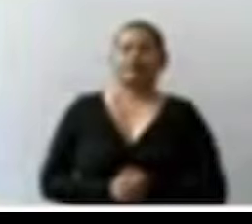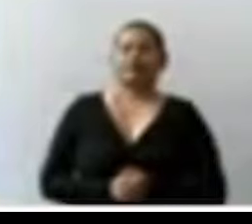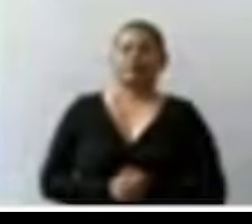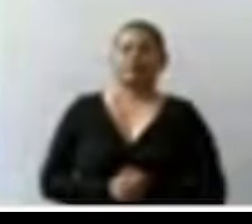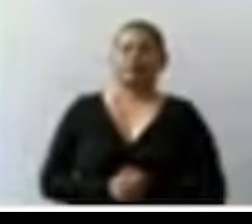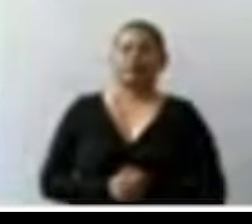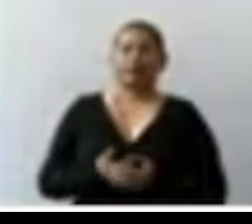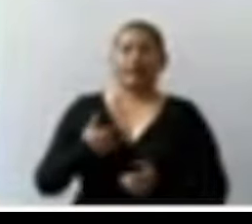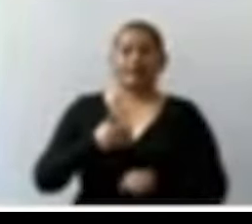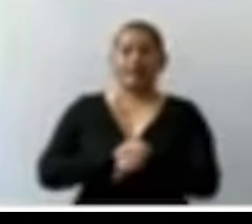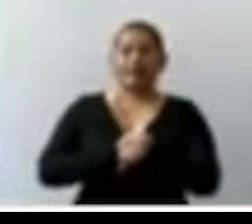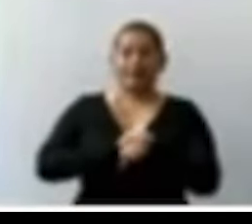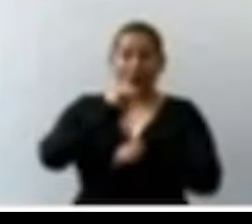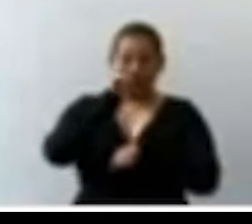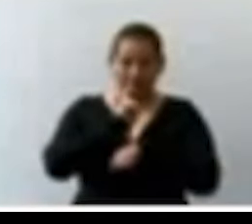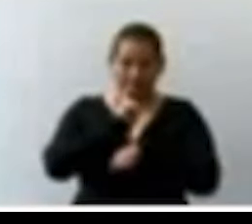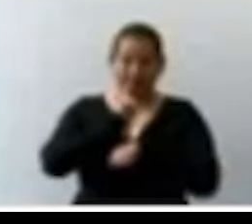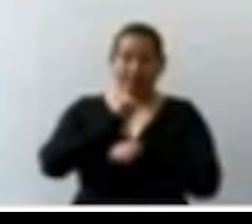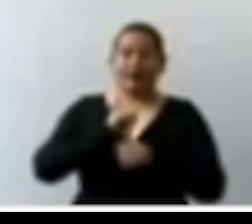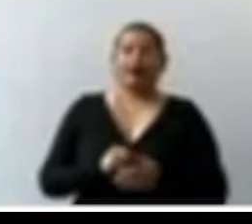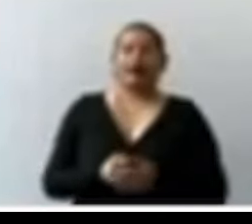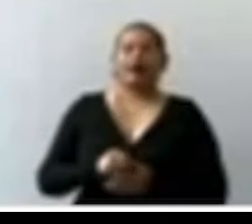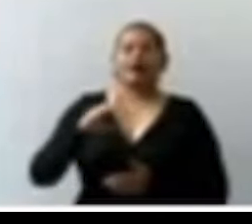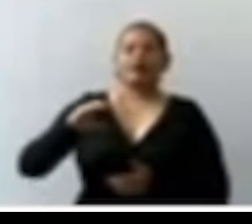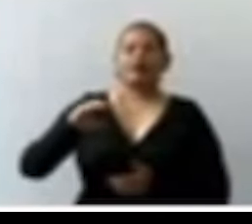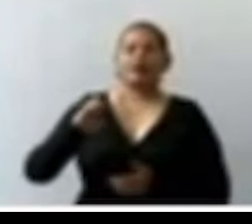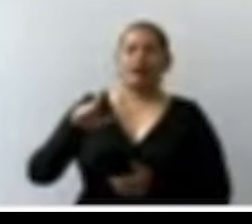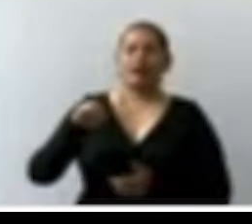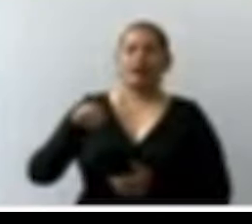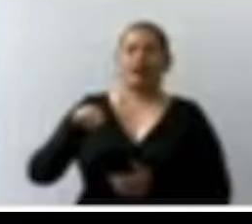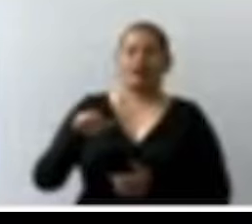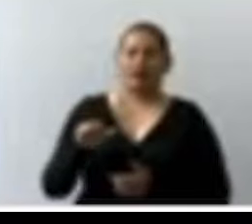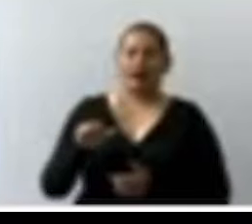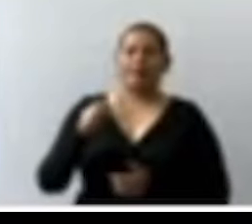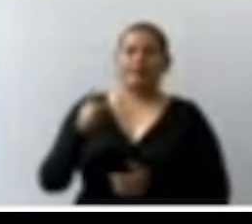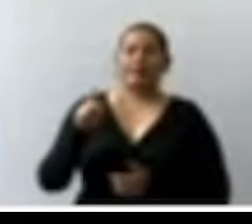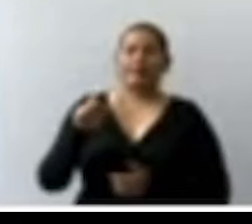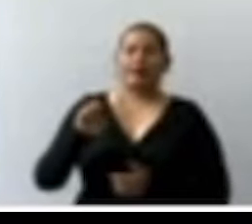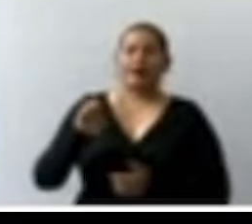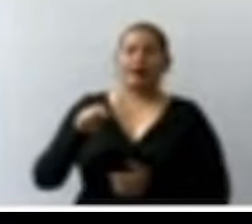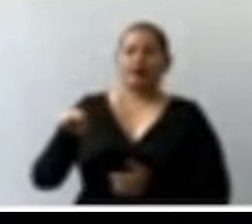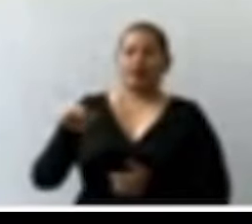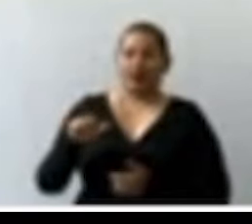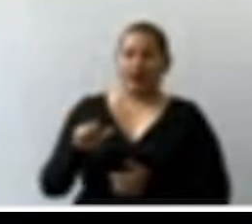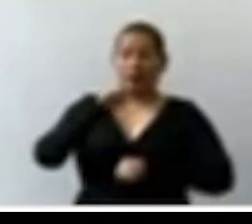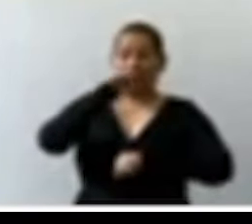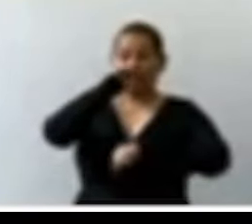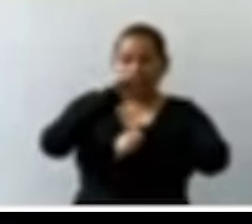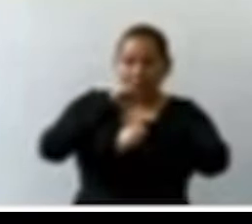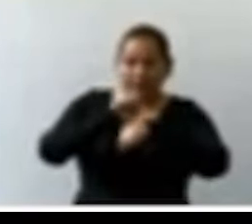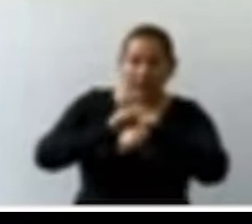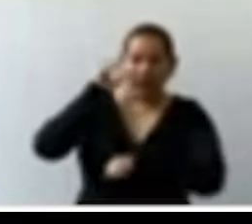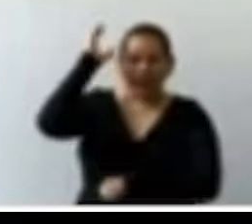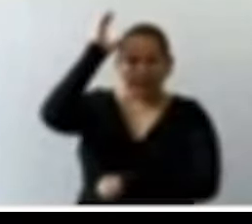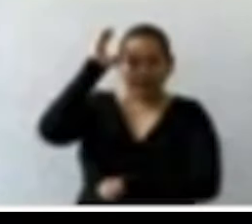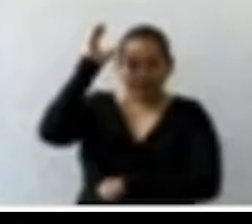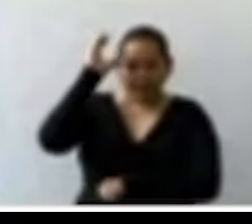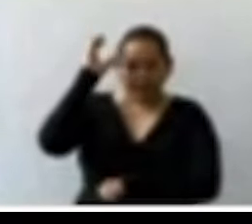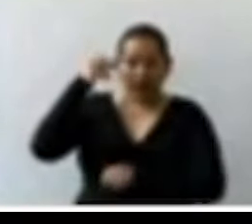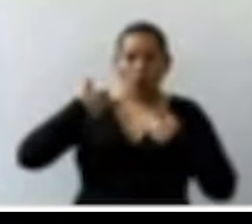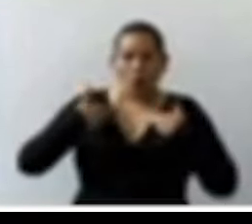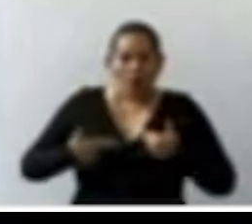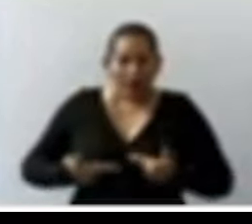A mi amiga Celina Peña Guzmán, como secretaria de Ciencia, Humanidades,